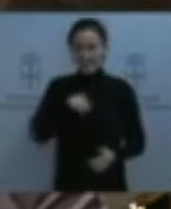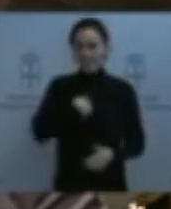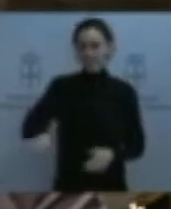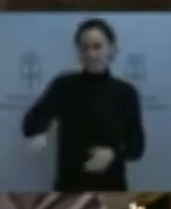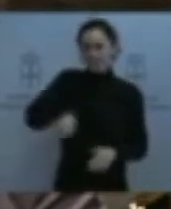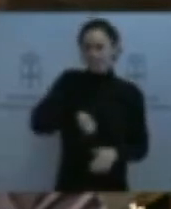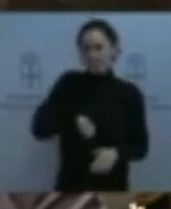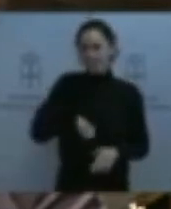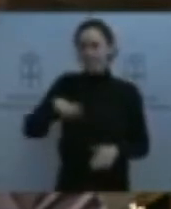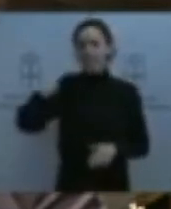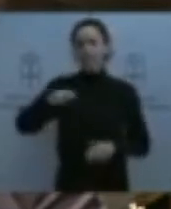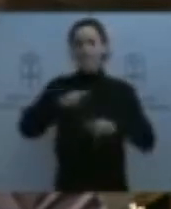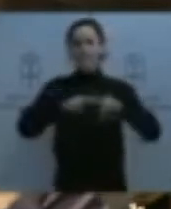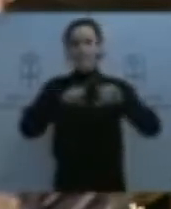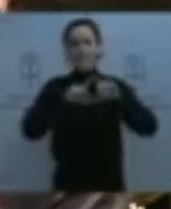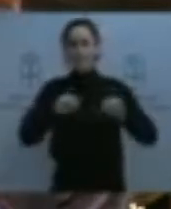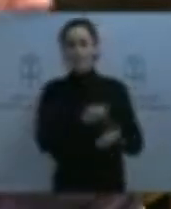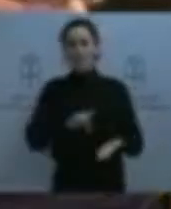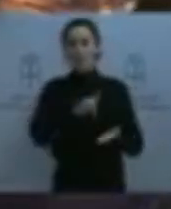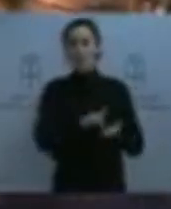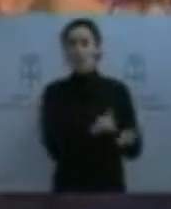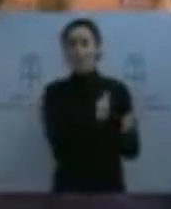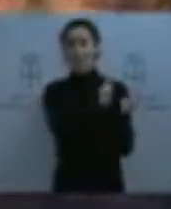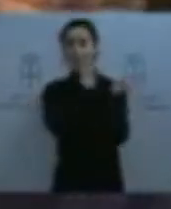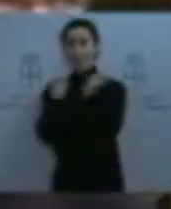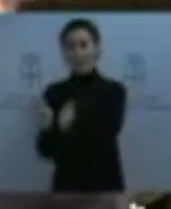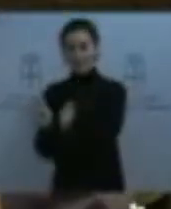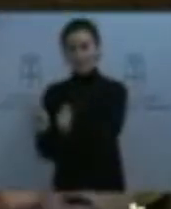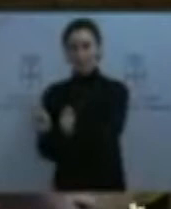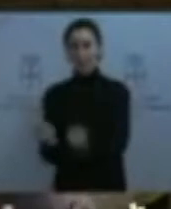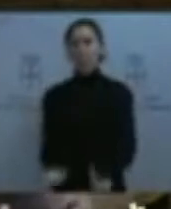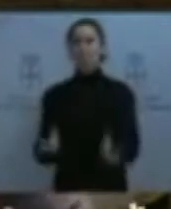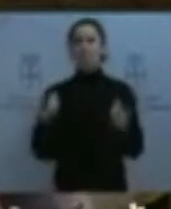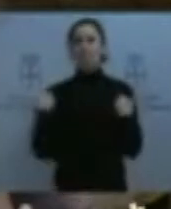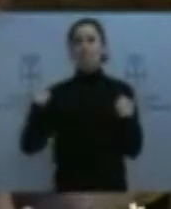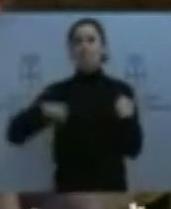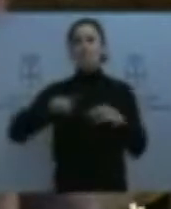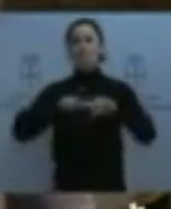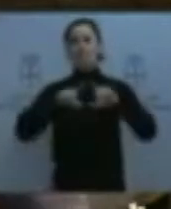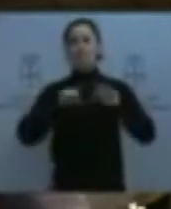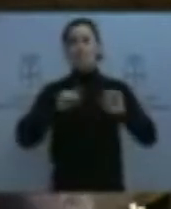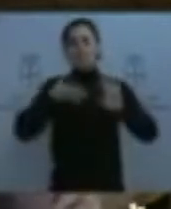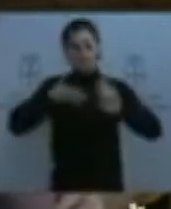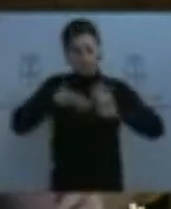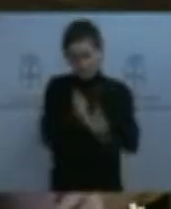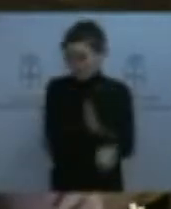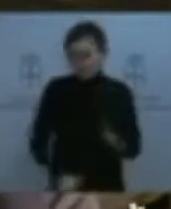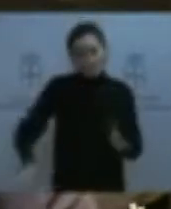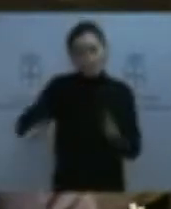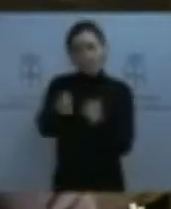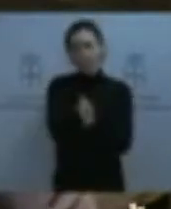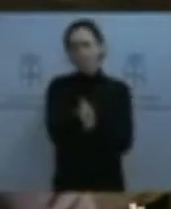Asturias, hizo referencia en su discurso de investidura a una apuesta prioritaria y específica por el